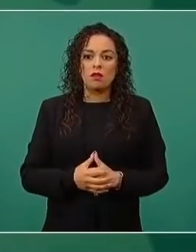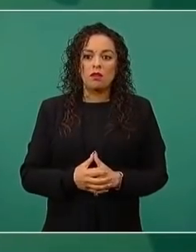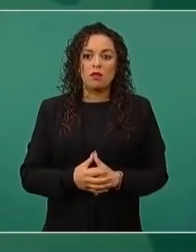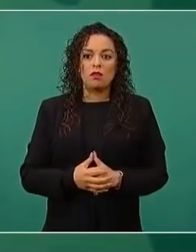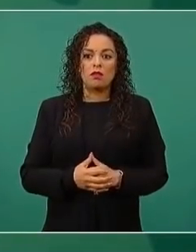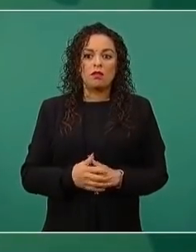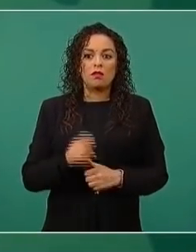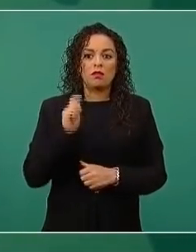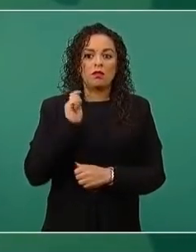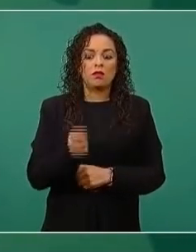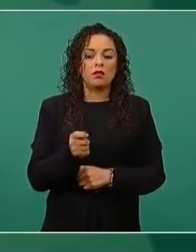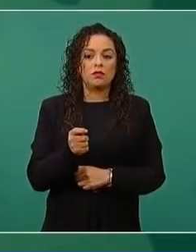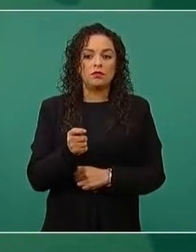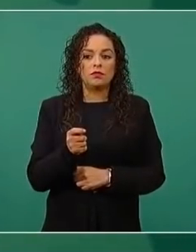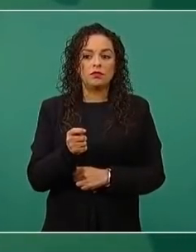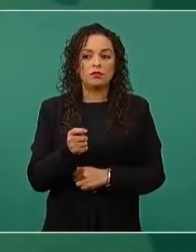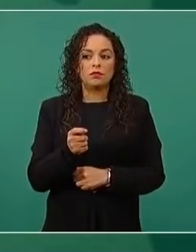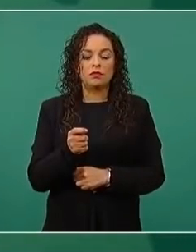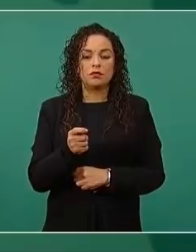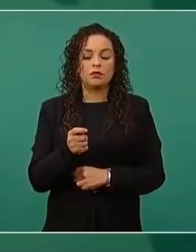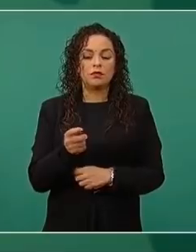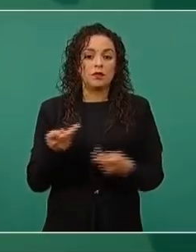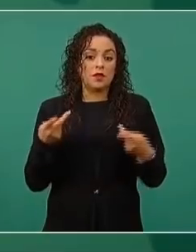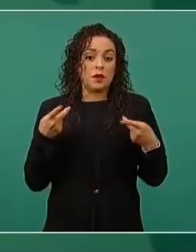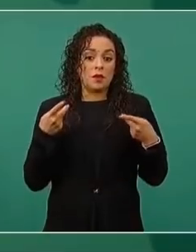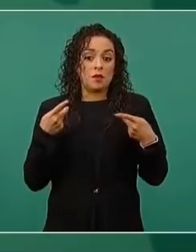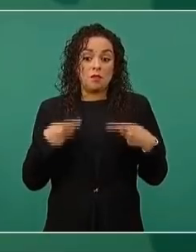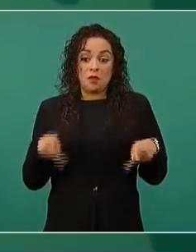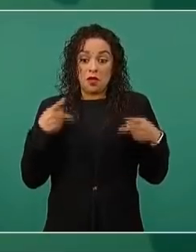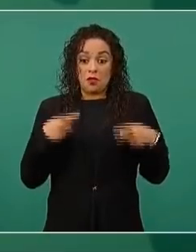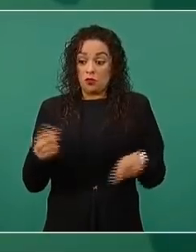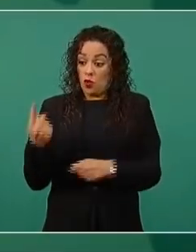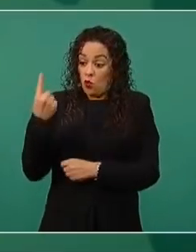Una persona podía llegar a tener